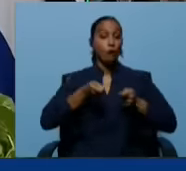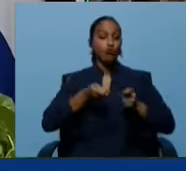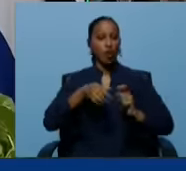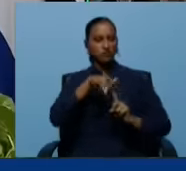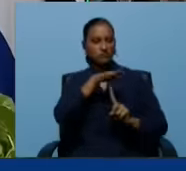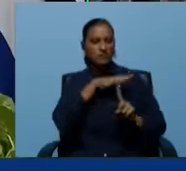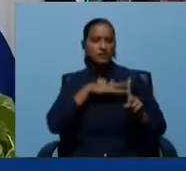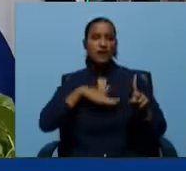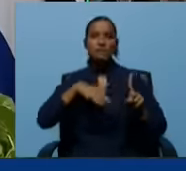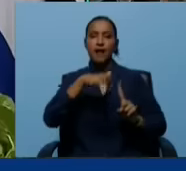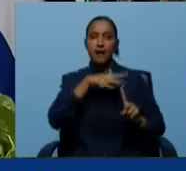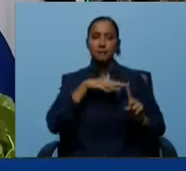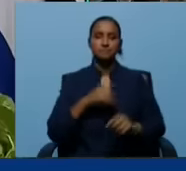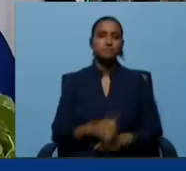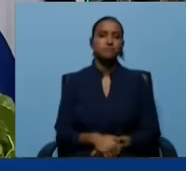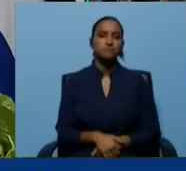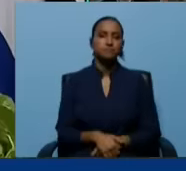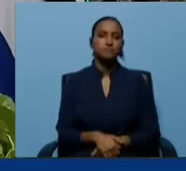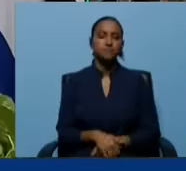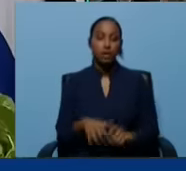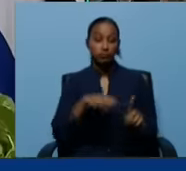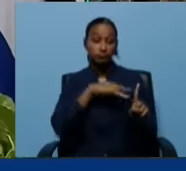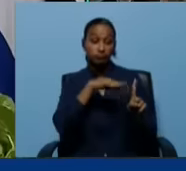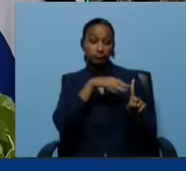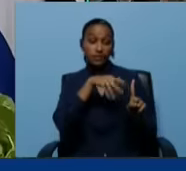El chantaje con